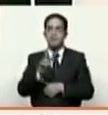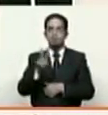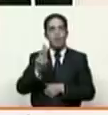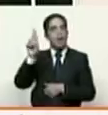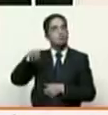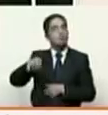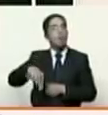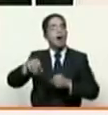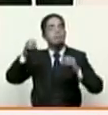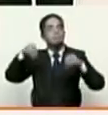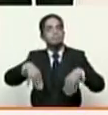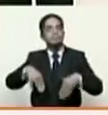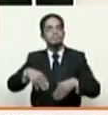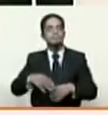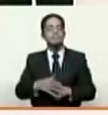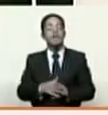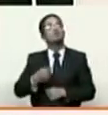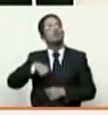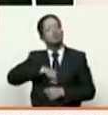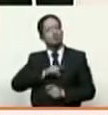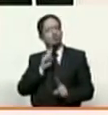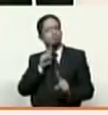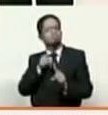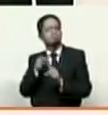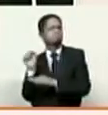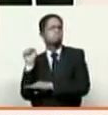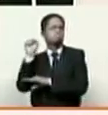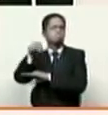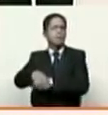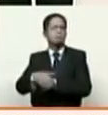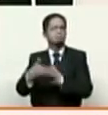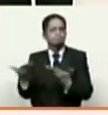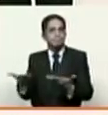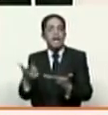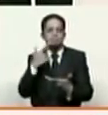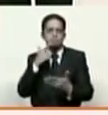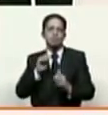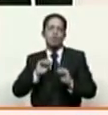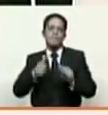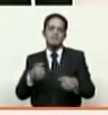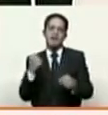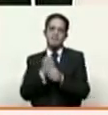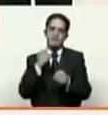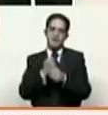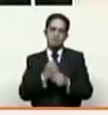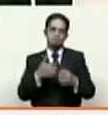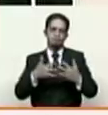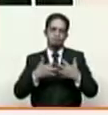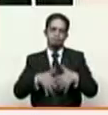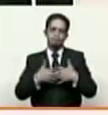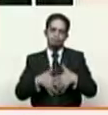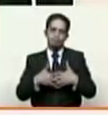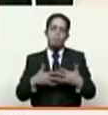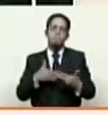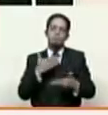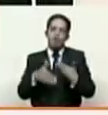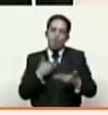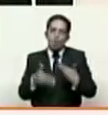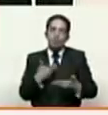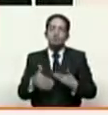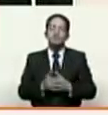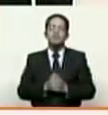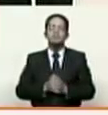y que el camino para derrotar el bloqueo imperial es producir en todos los ámbitos que nos ha tocado y